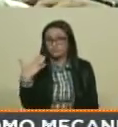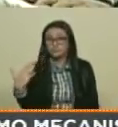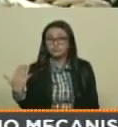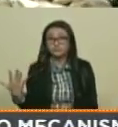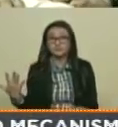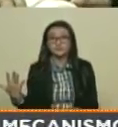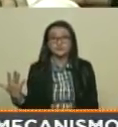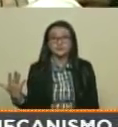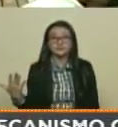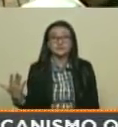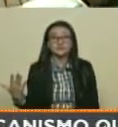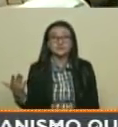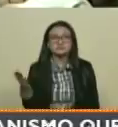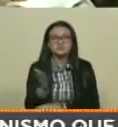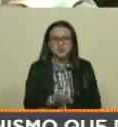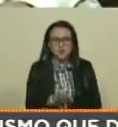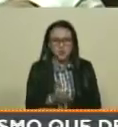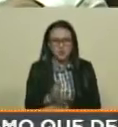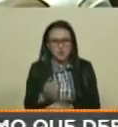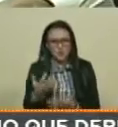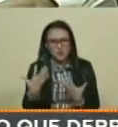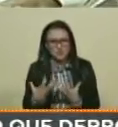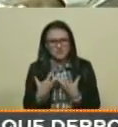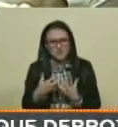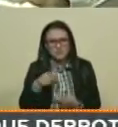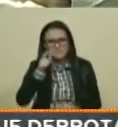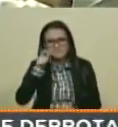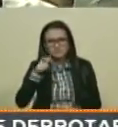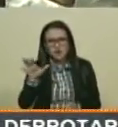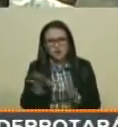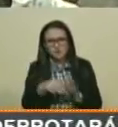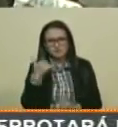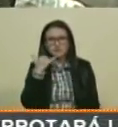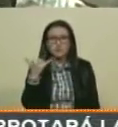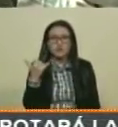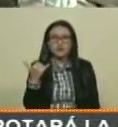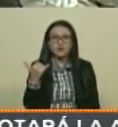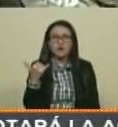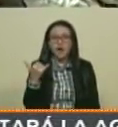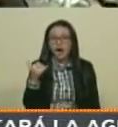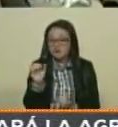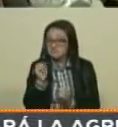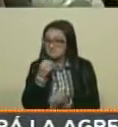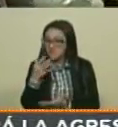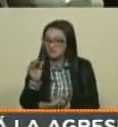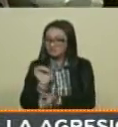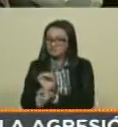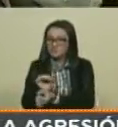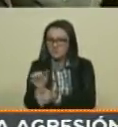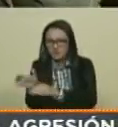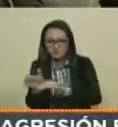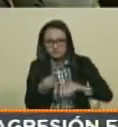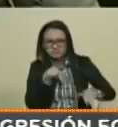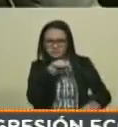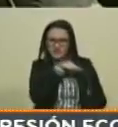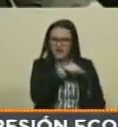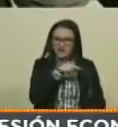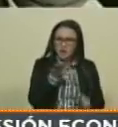extraño. Imputaciones a granel de robo de celulares. Está bien, pero... ¿Y esto no? ¿Esto qué? No, no